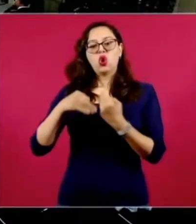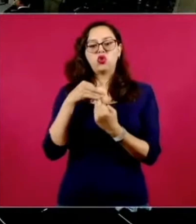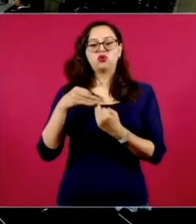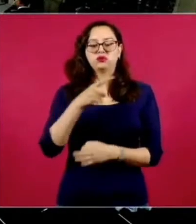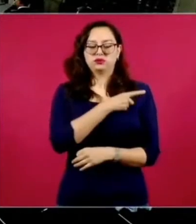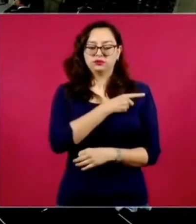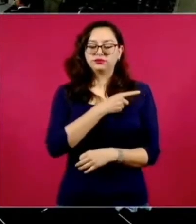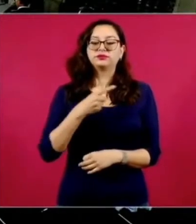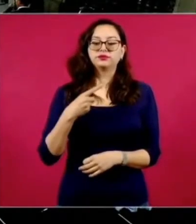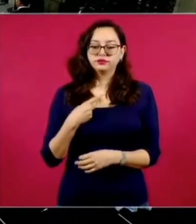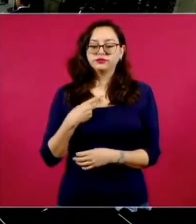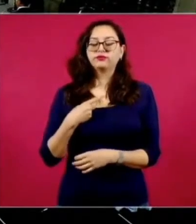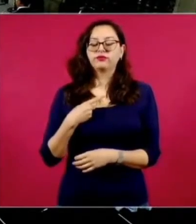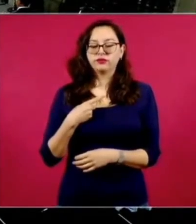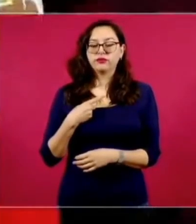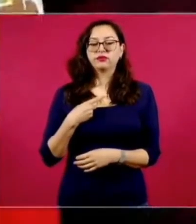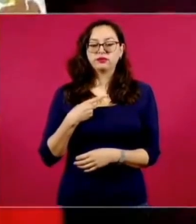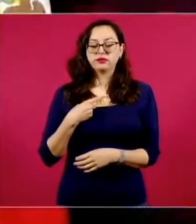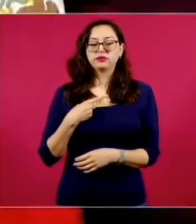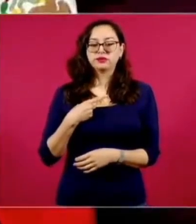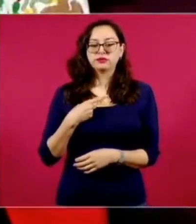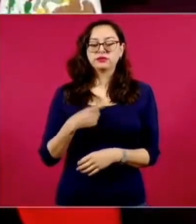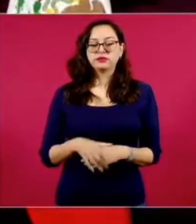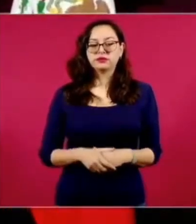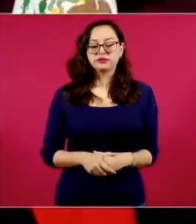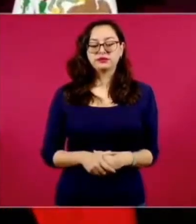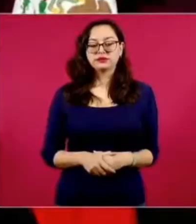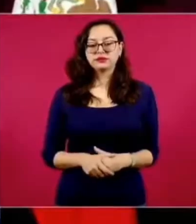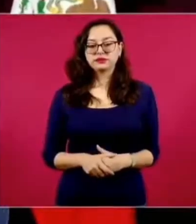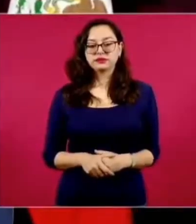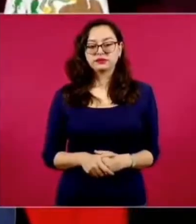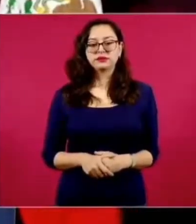migrantes. Nos aportan